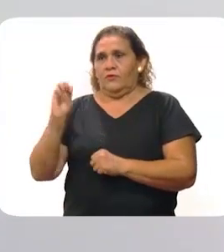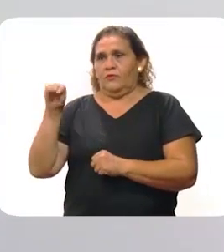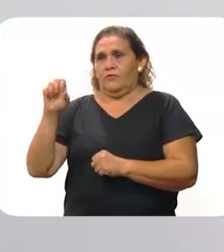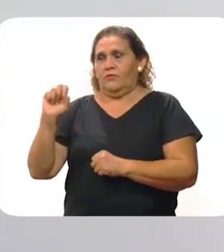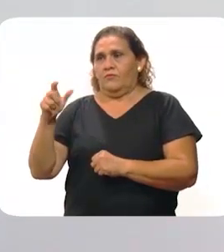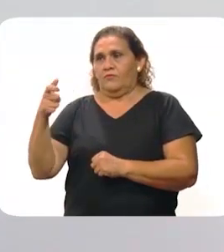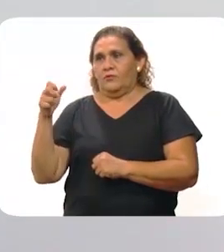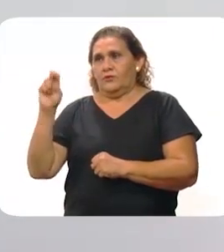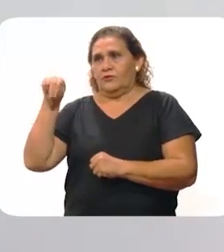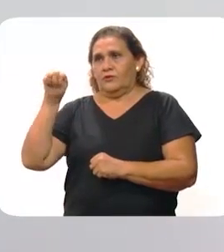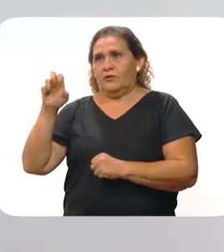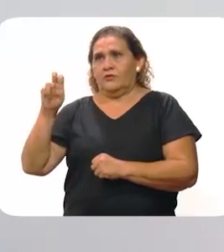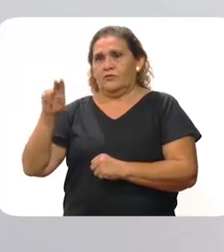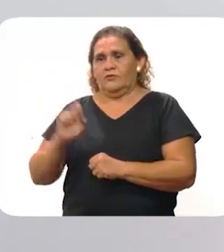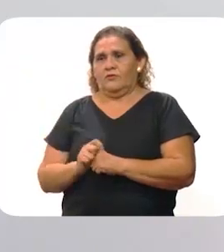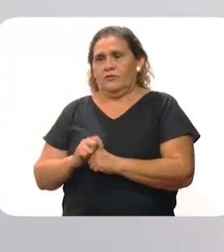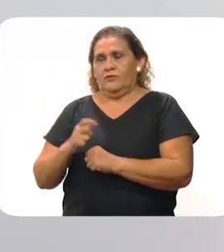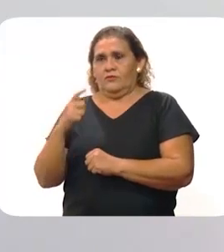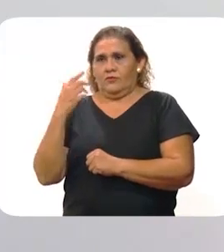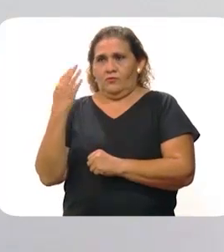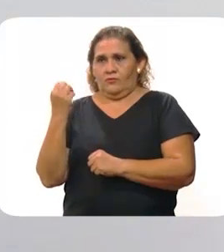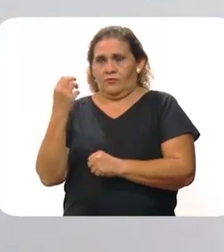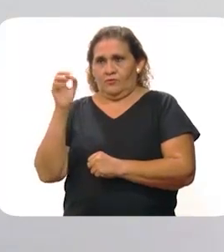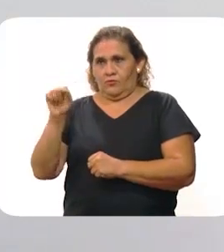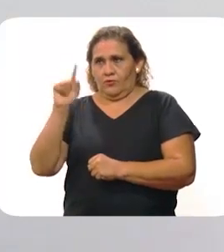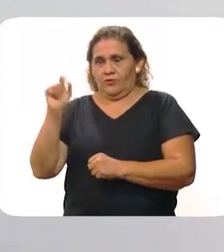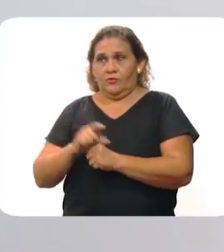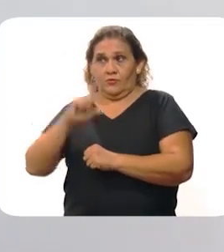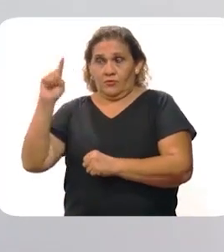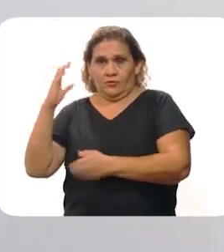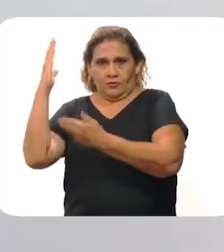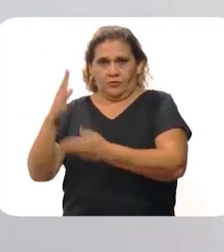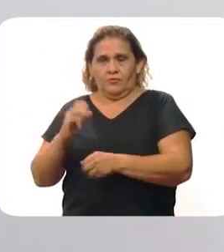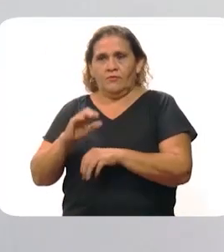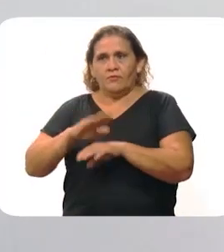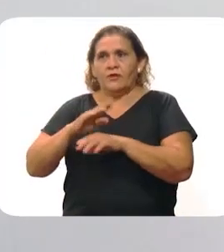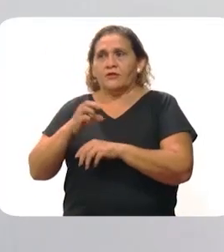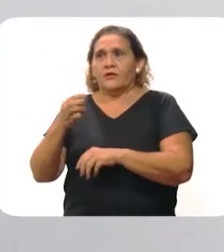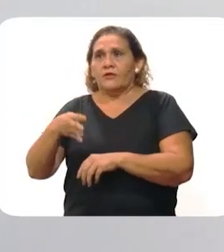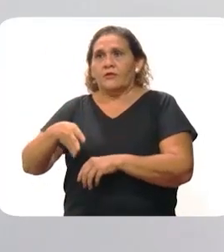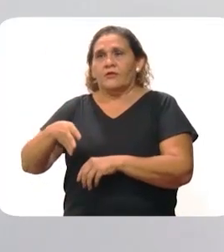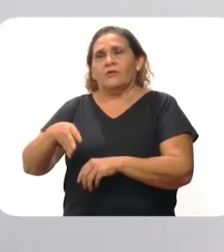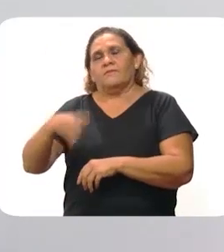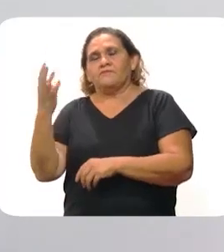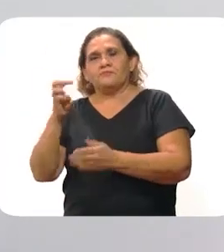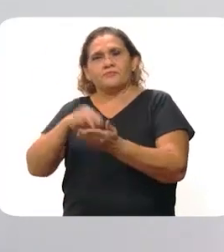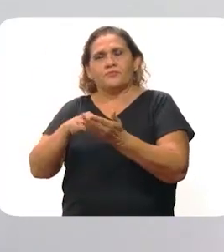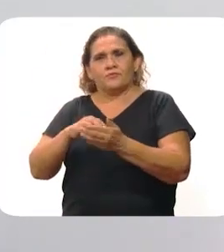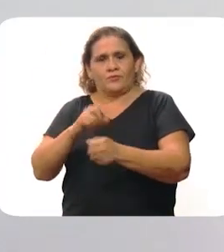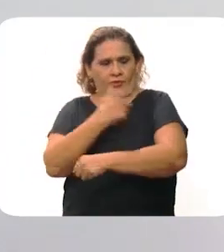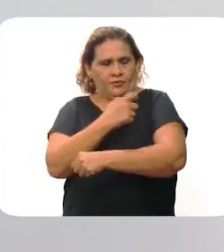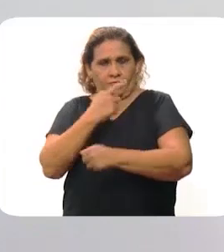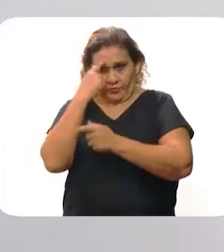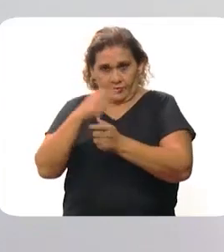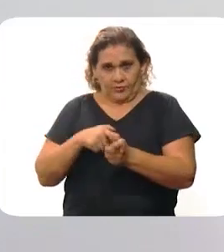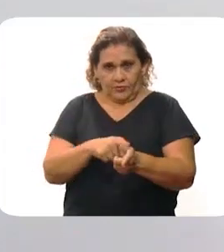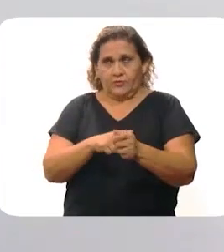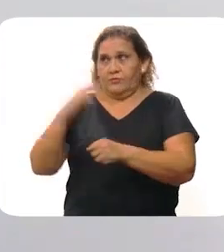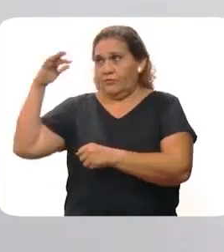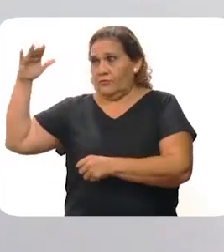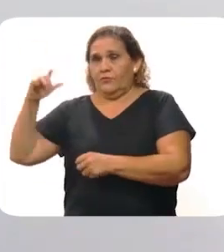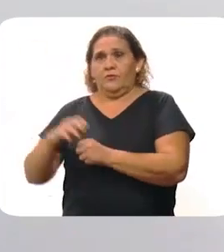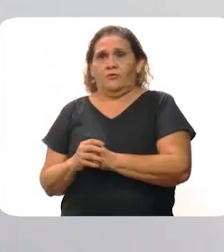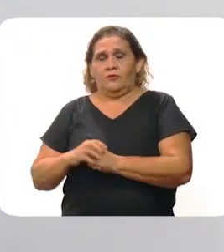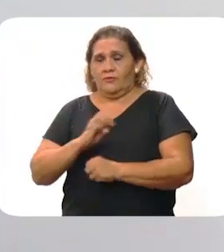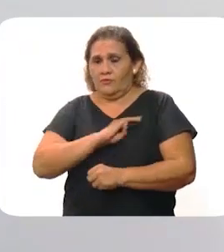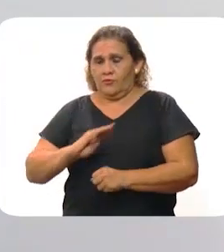con 9%. El domingo 7 llegó un lote con más de 14.000 vacunas para continuar con la aplicación a adultos mayores